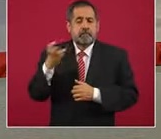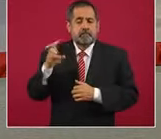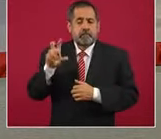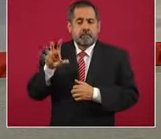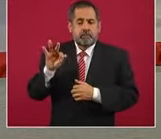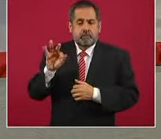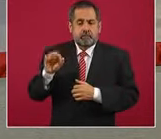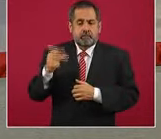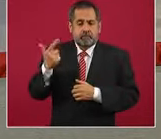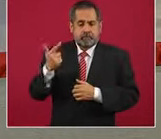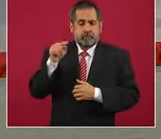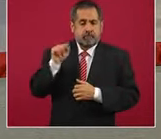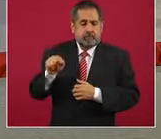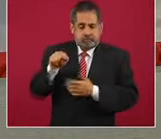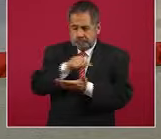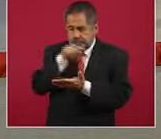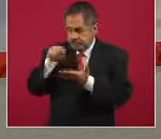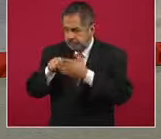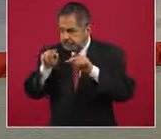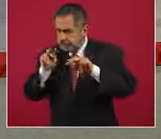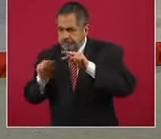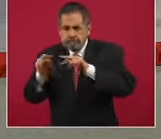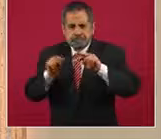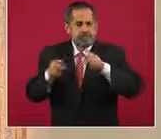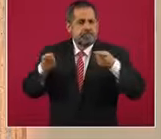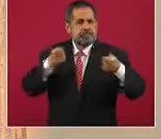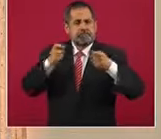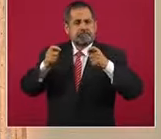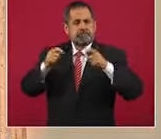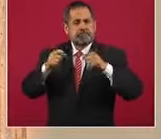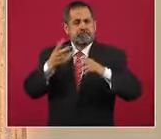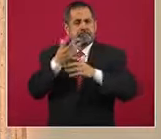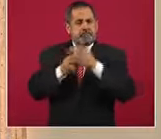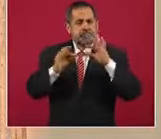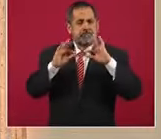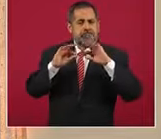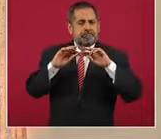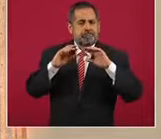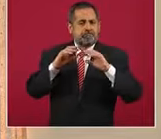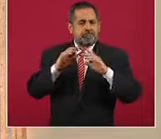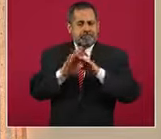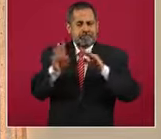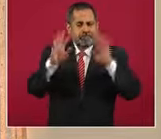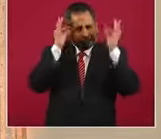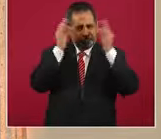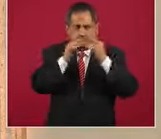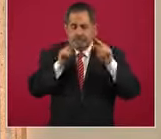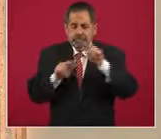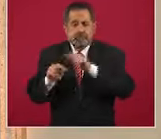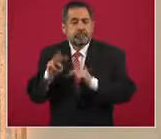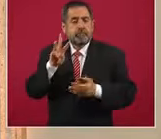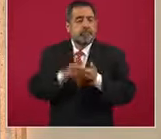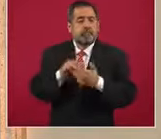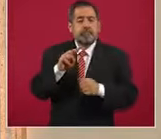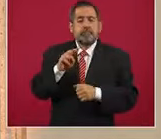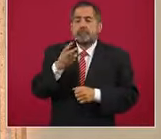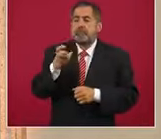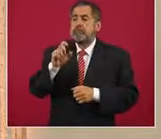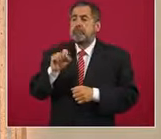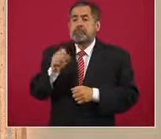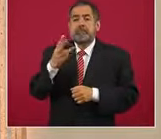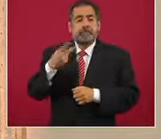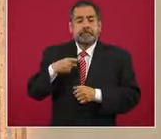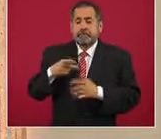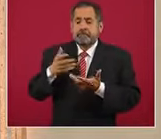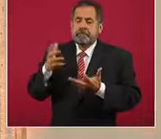347 puntos de control migratorio, se han rescatado 3.183 emigrantes en este mes